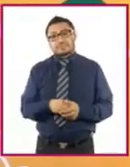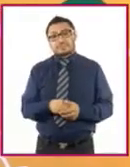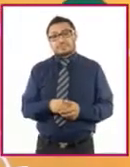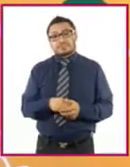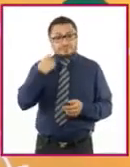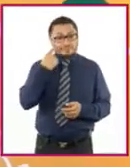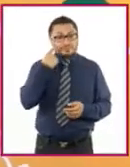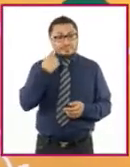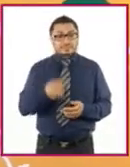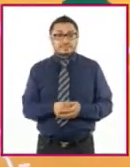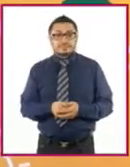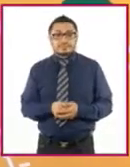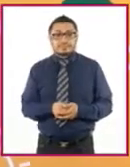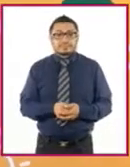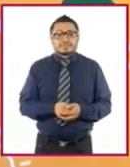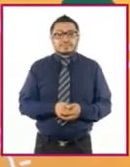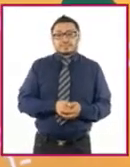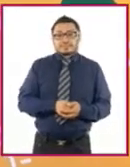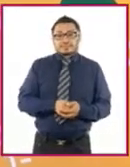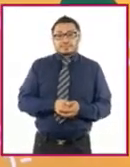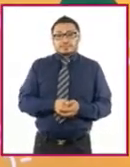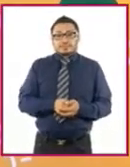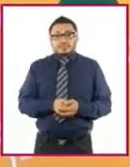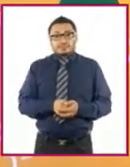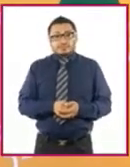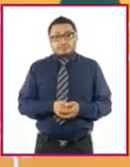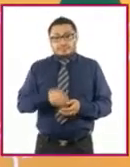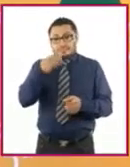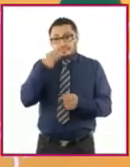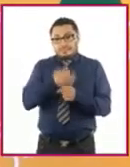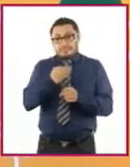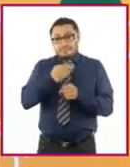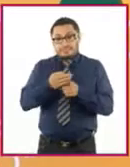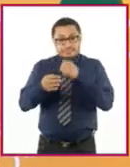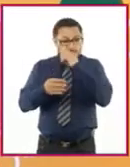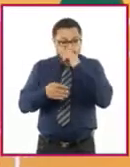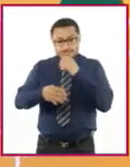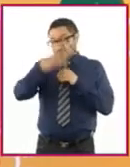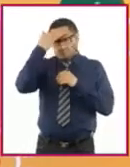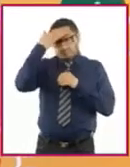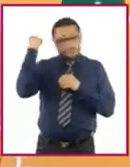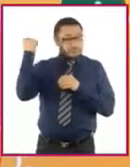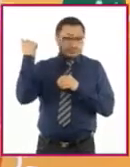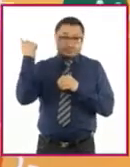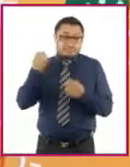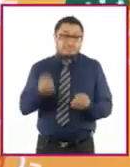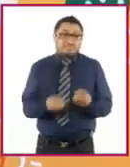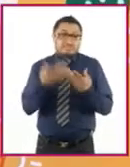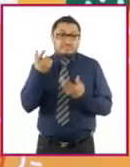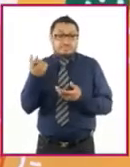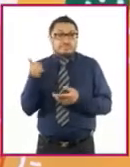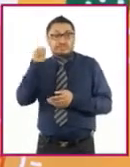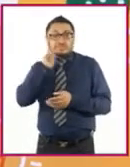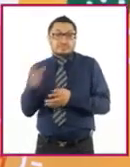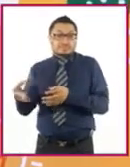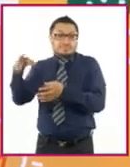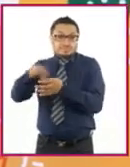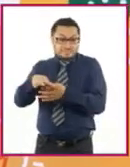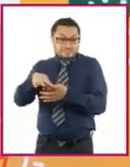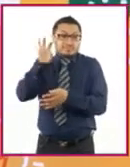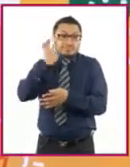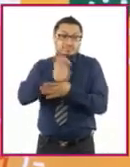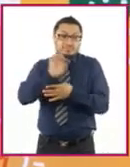Veamos. En este caso, se desconoce cuánto dinero depositó Julieta, por lo